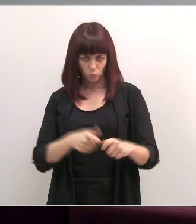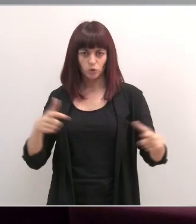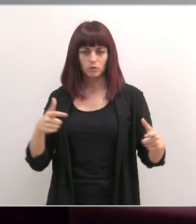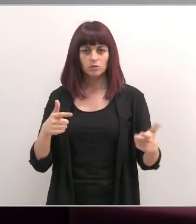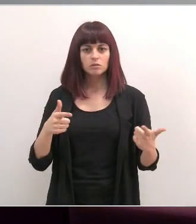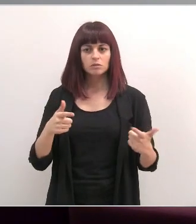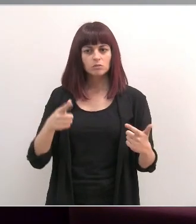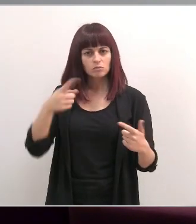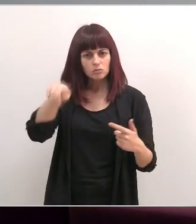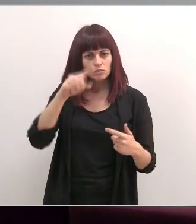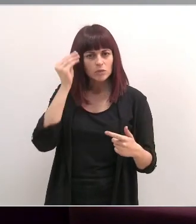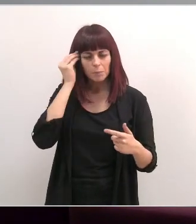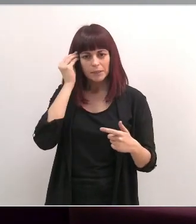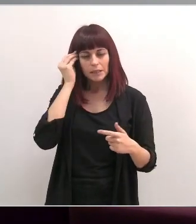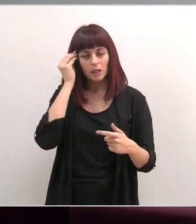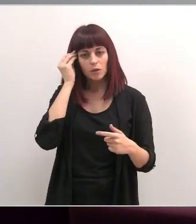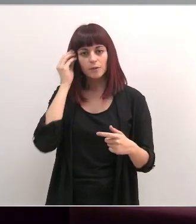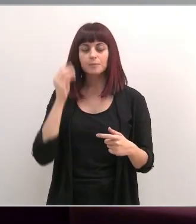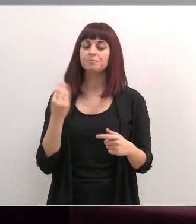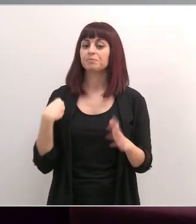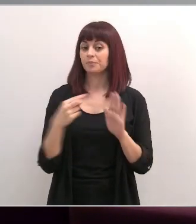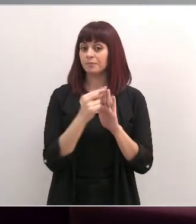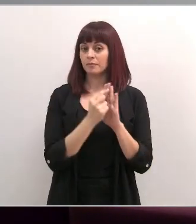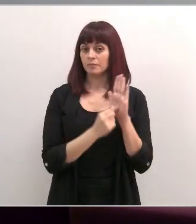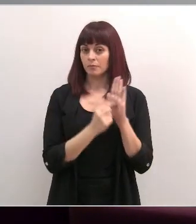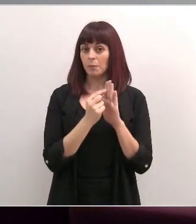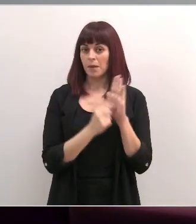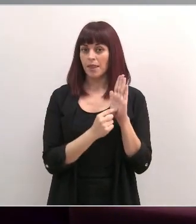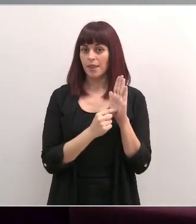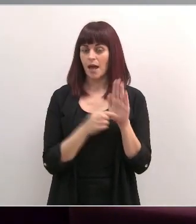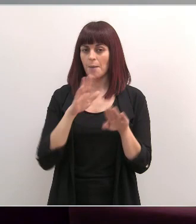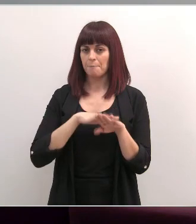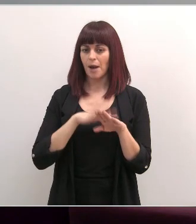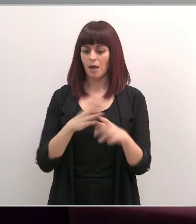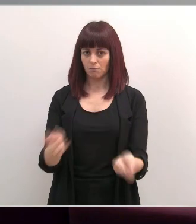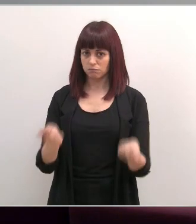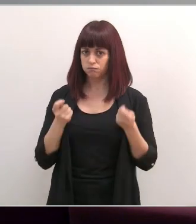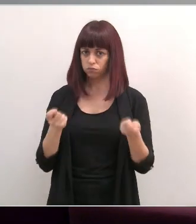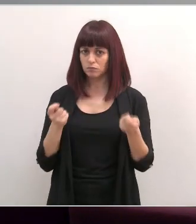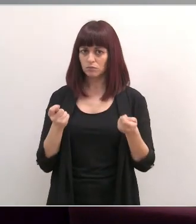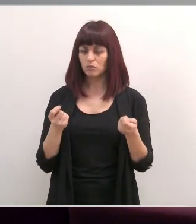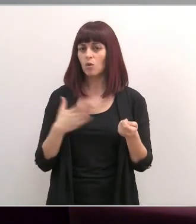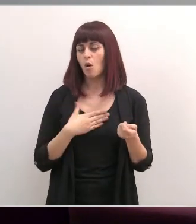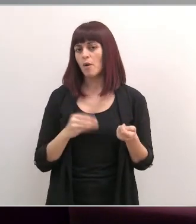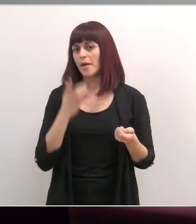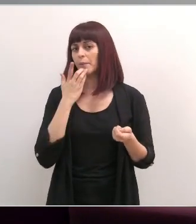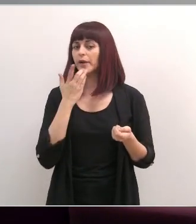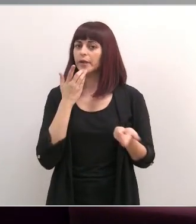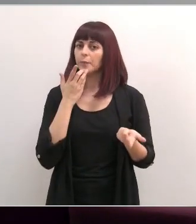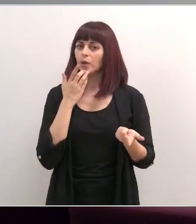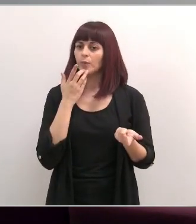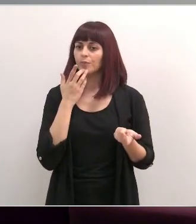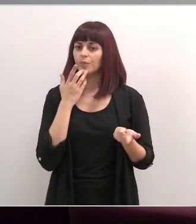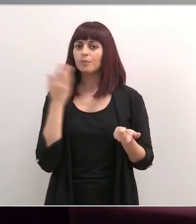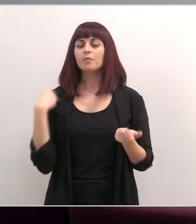si ustedes están sopesando que a lo mejor la medida de impacto para frenar los contagios podría ser, por ejemplo, ordenar